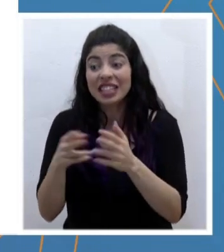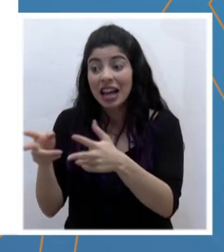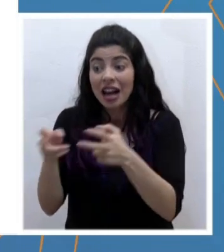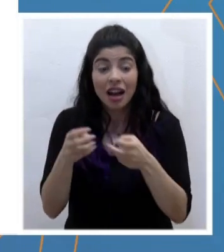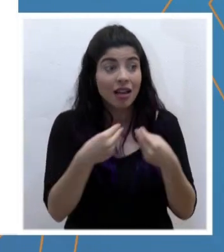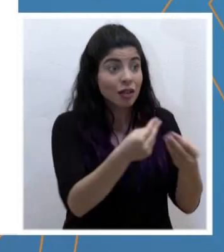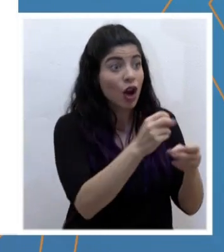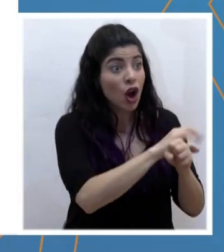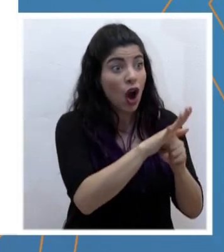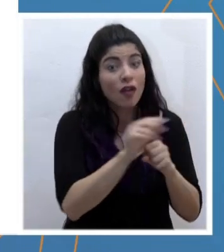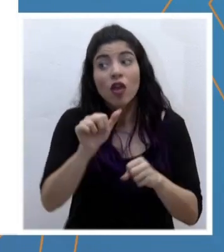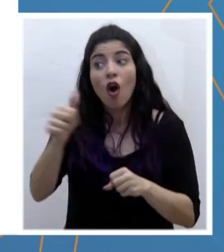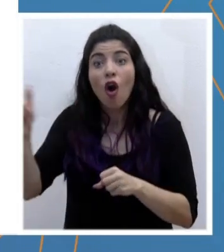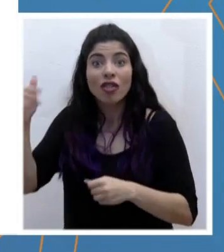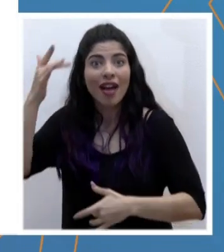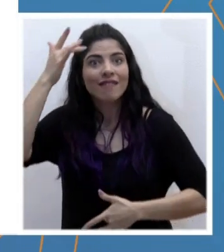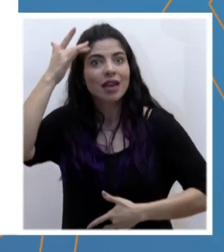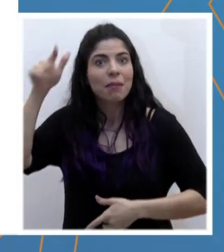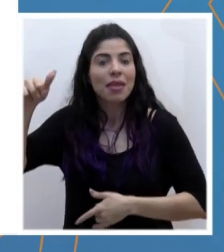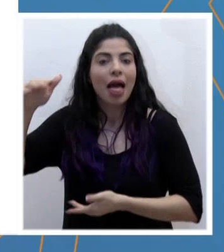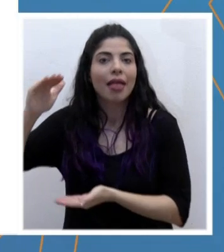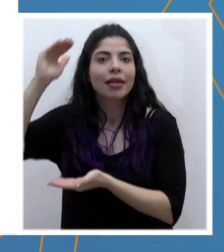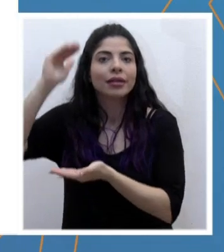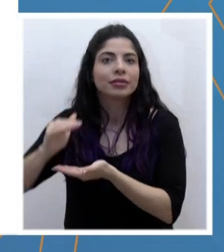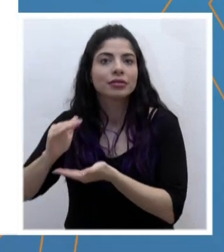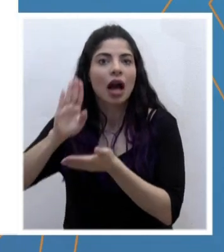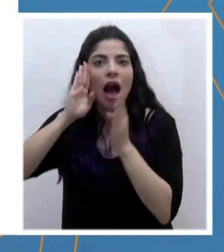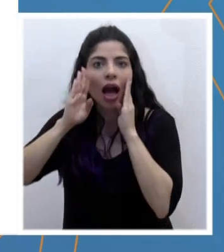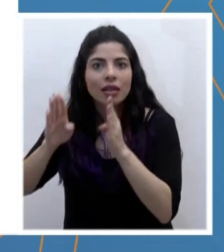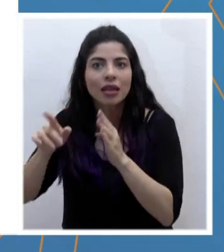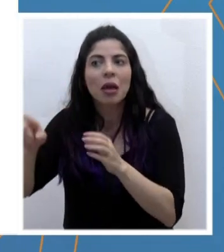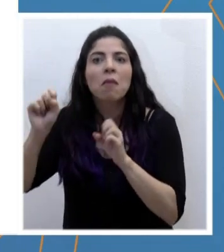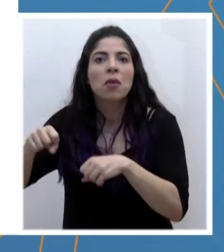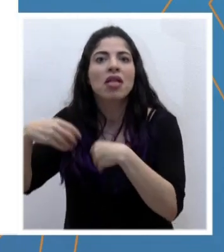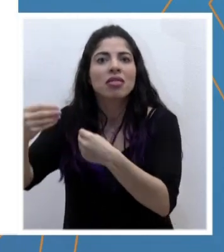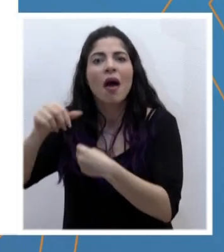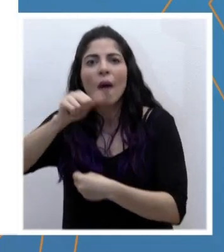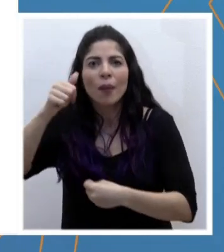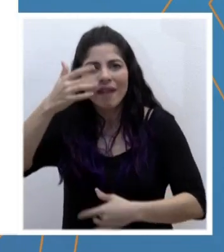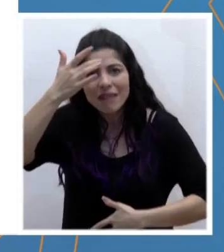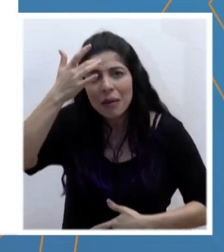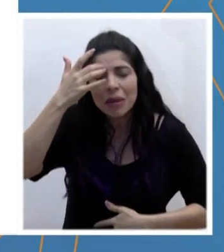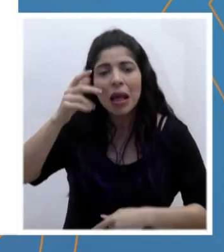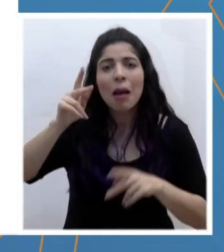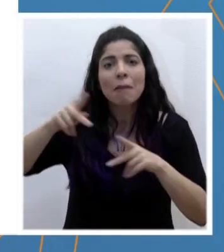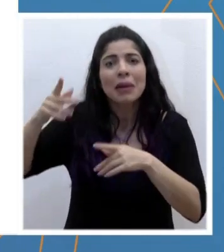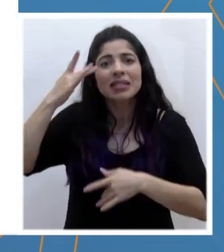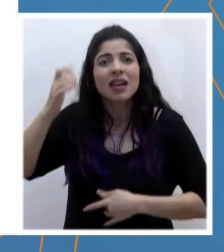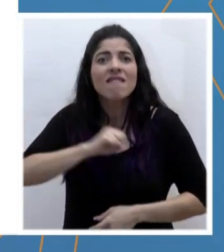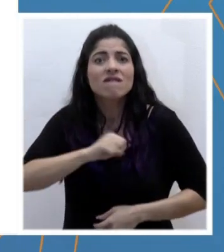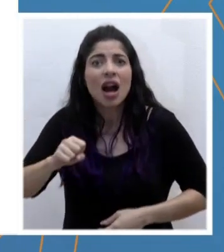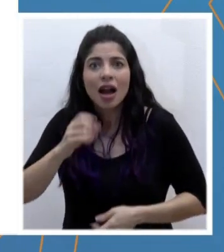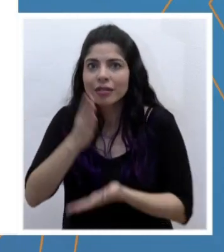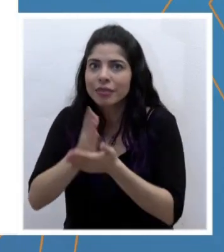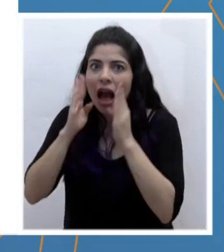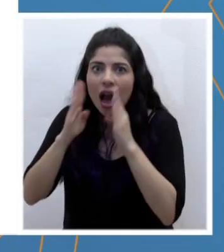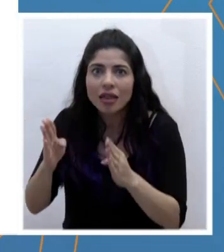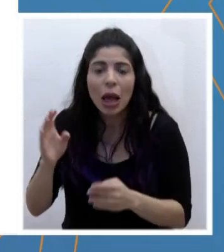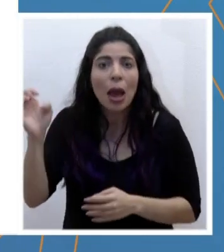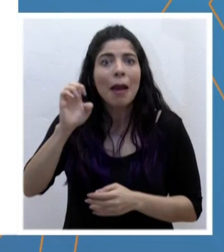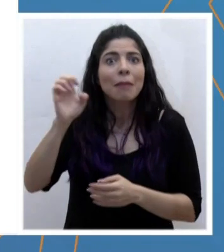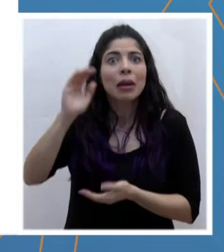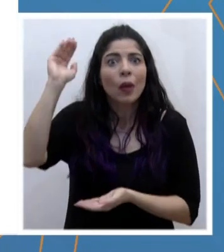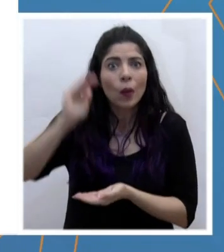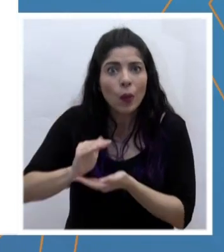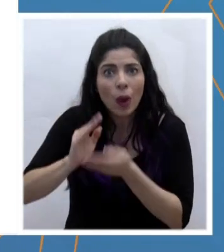patologías usuales. Y esto podría generar una tormenta perfecta de contagios, de dejar de atender pacientes con infartos, de que los servicios de emergencia